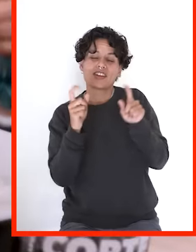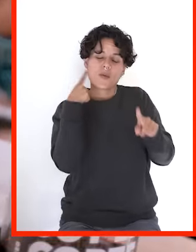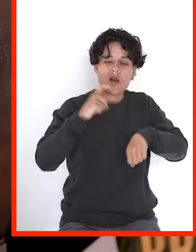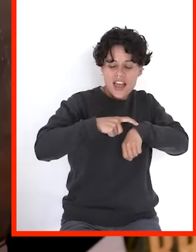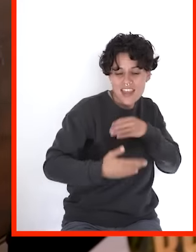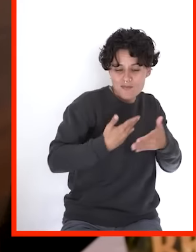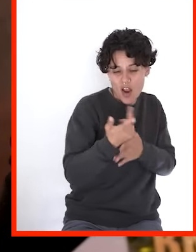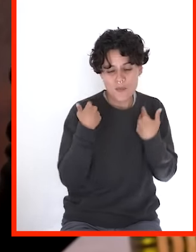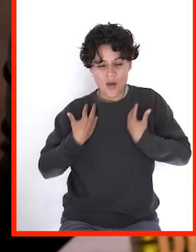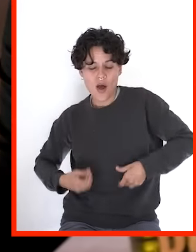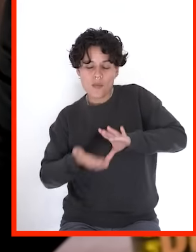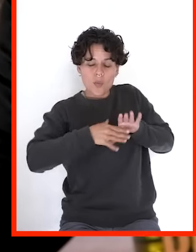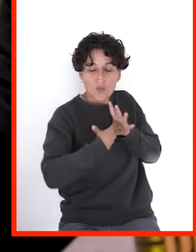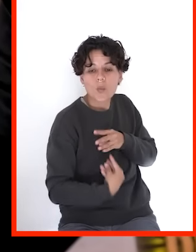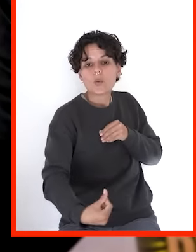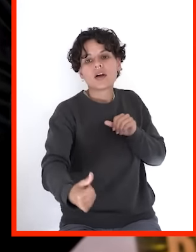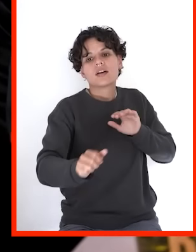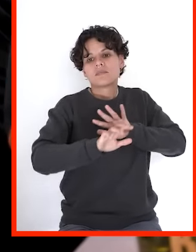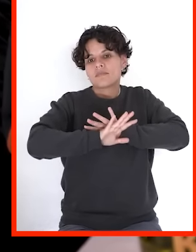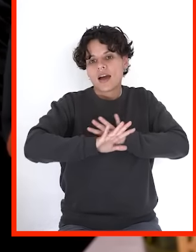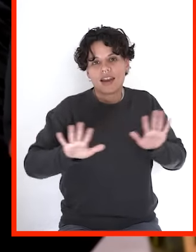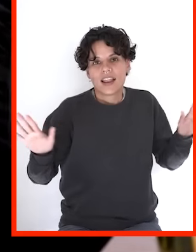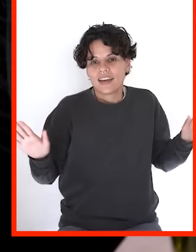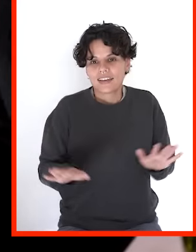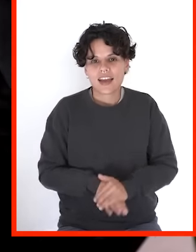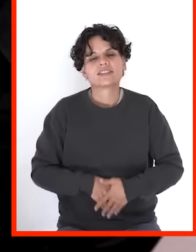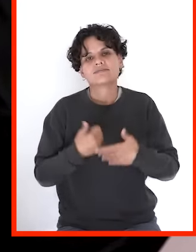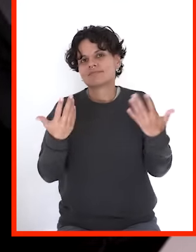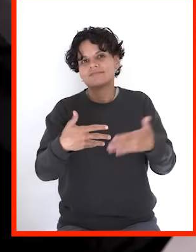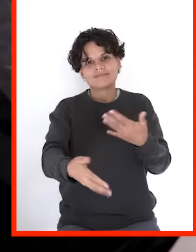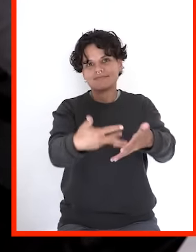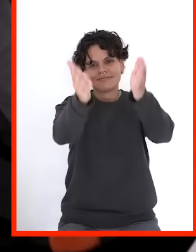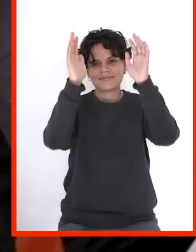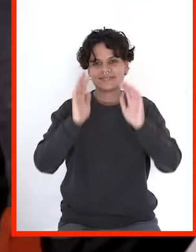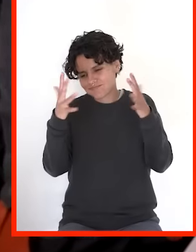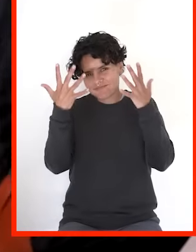te haciendo mi cuerpo y les prendo. Párale. Clávale.